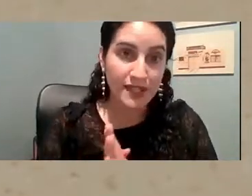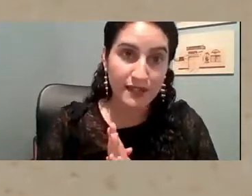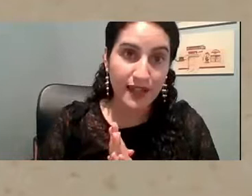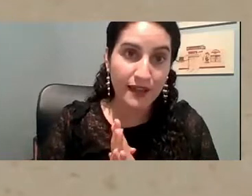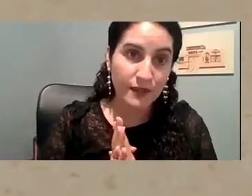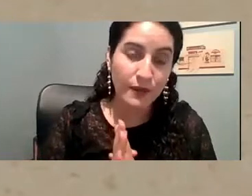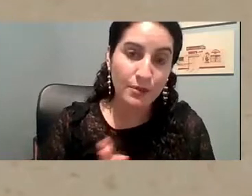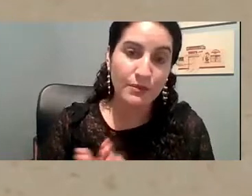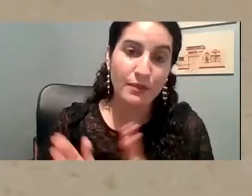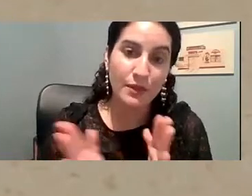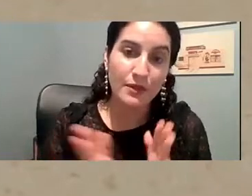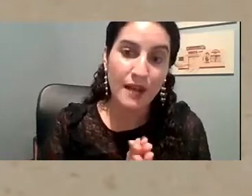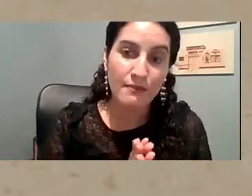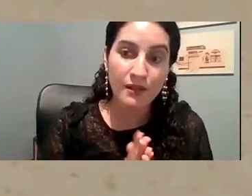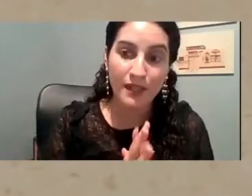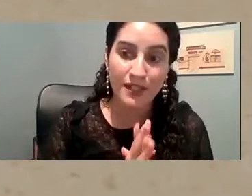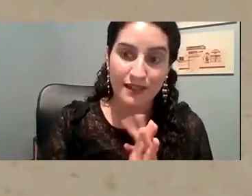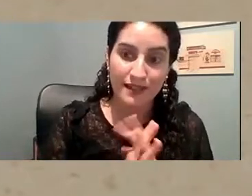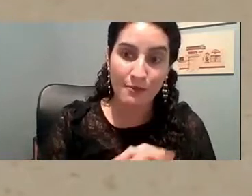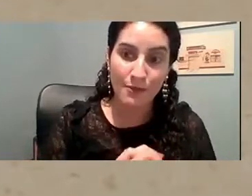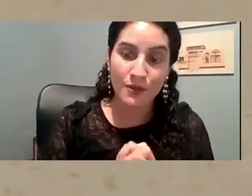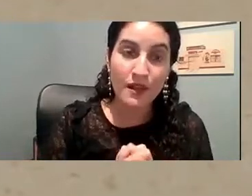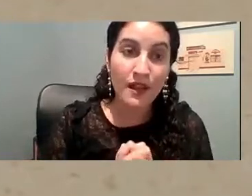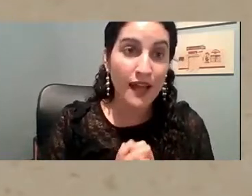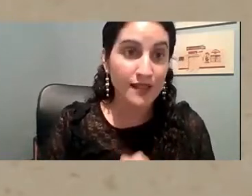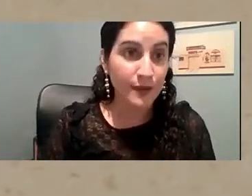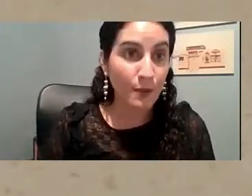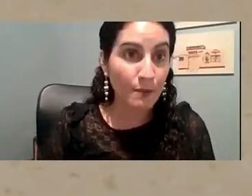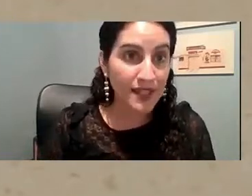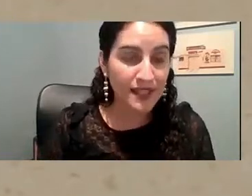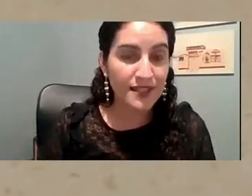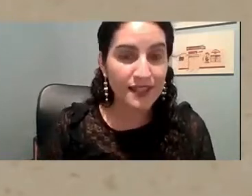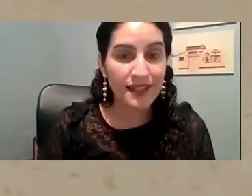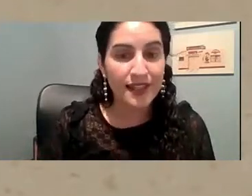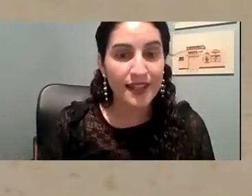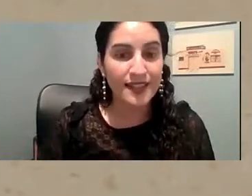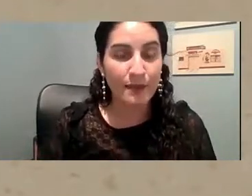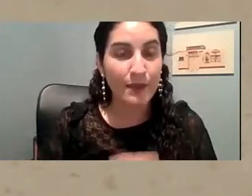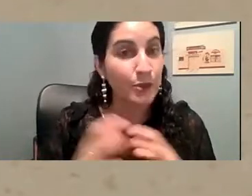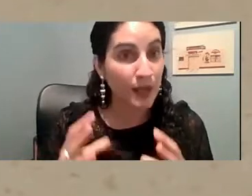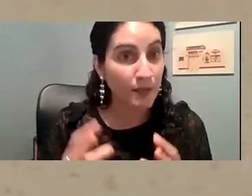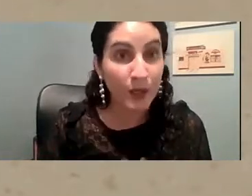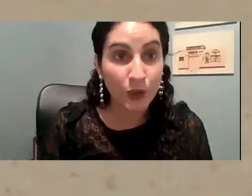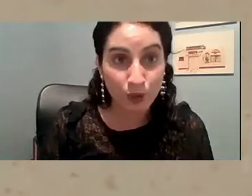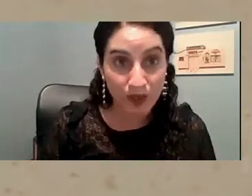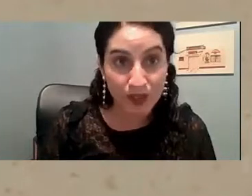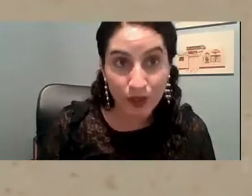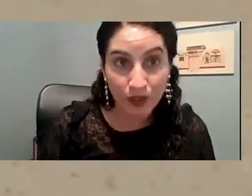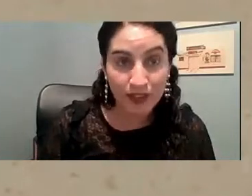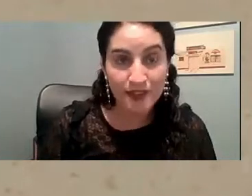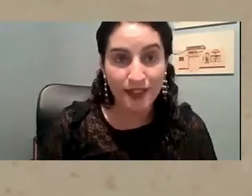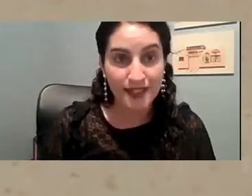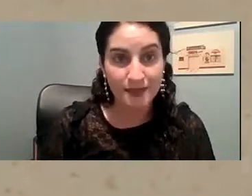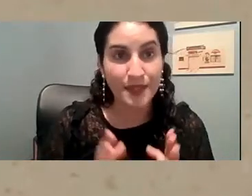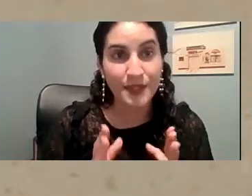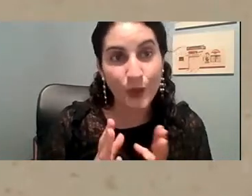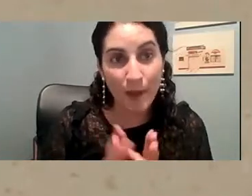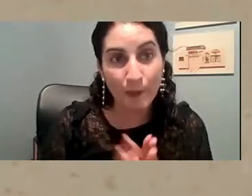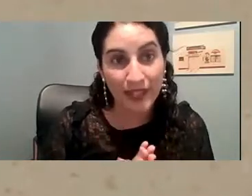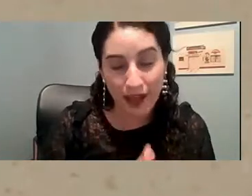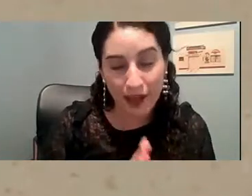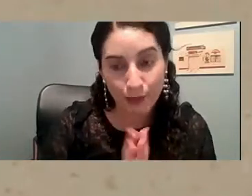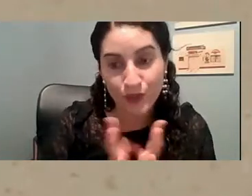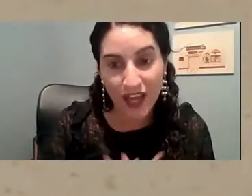estamos presentando. El primer programa lo presentamos hace 2 meses y se llama el programa Cosmovisiones. Les